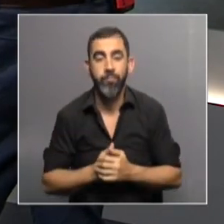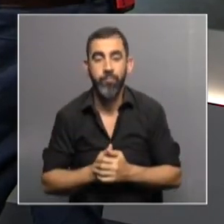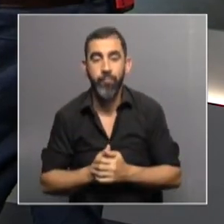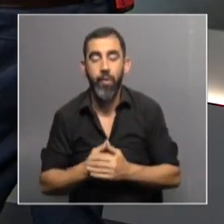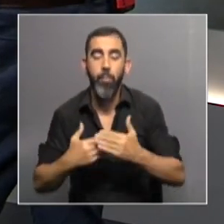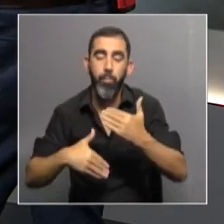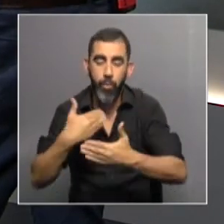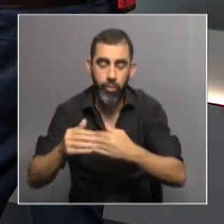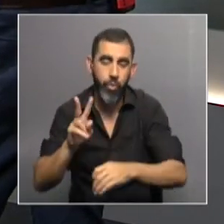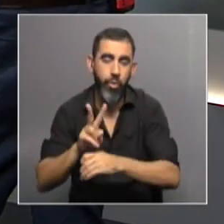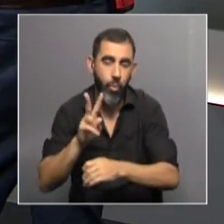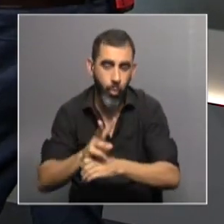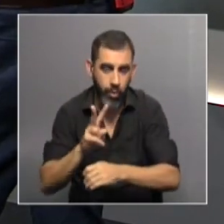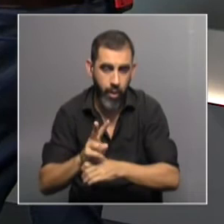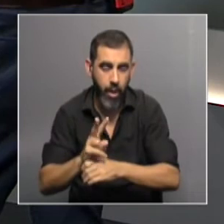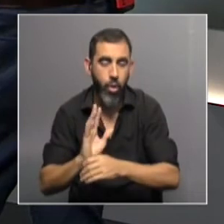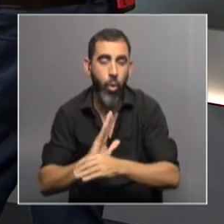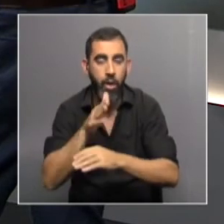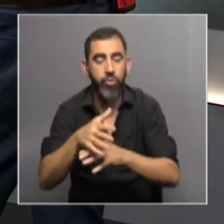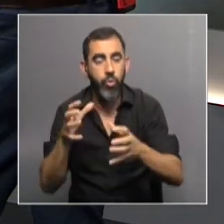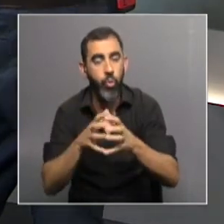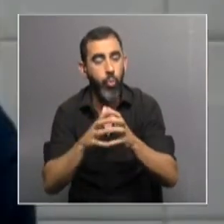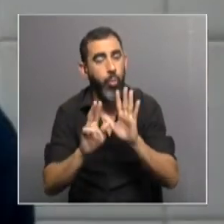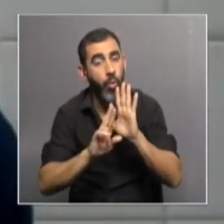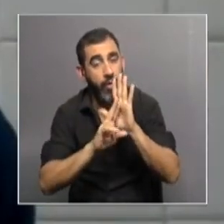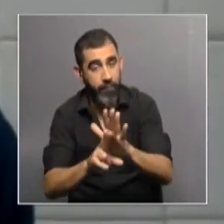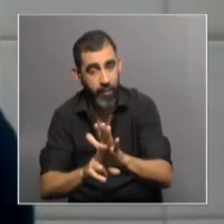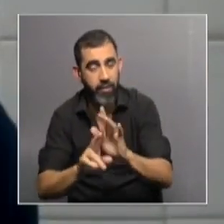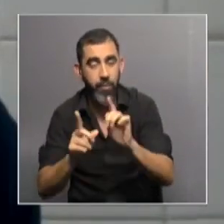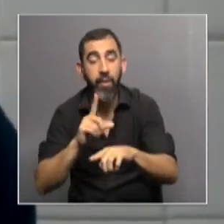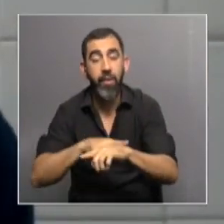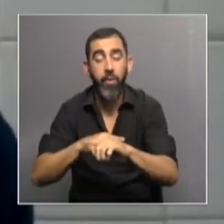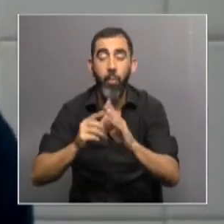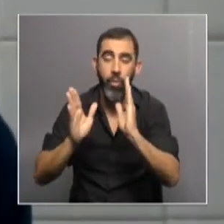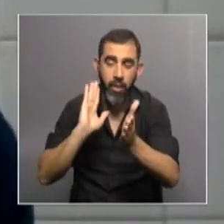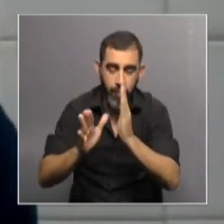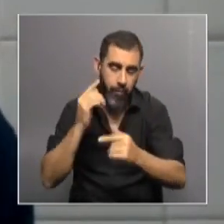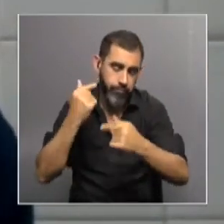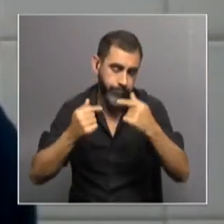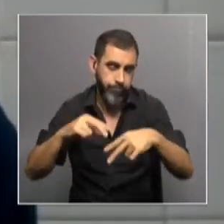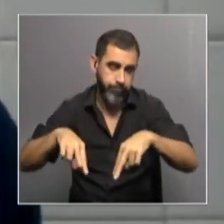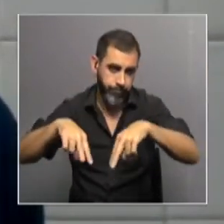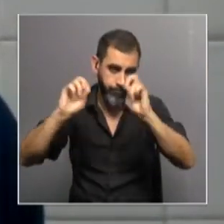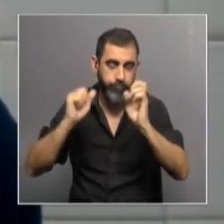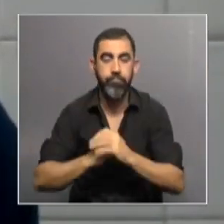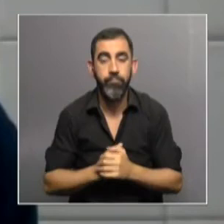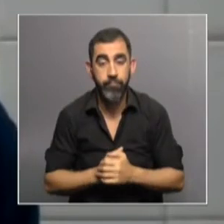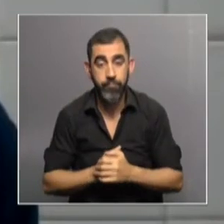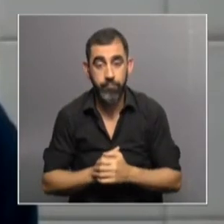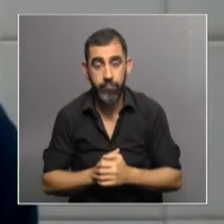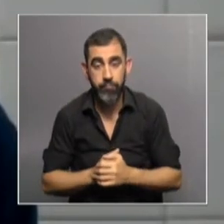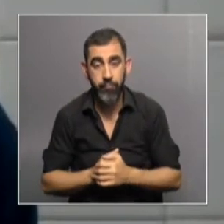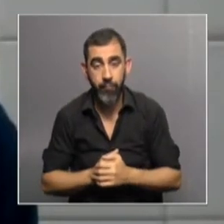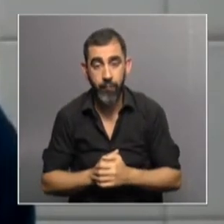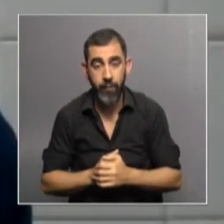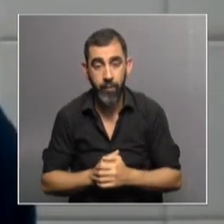cuidados de acceso a grupos de referencia de manejo de los tiempos de acceso a los tratamientos y estudios diagnósticos si realmente tenemos en